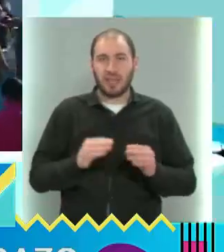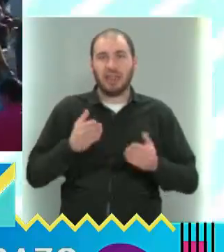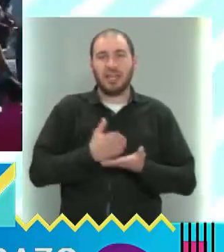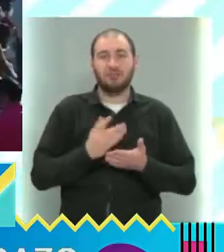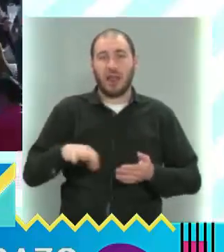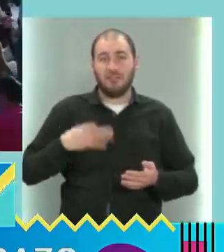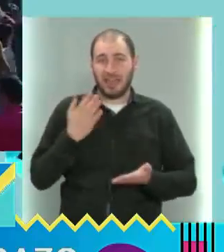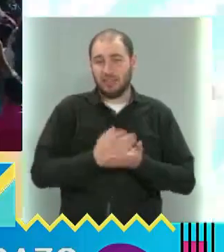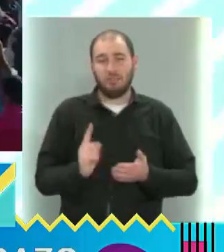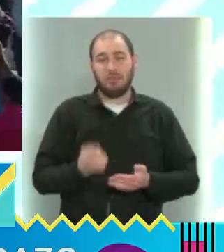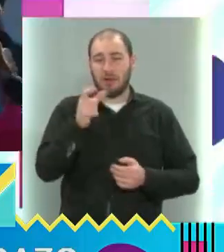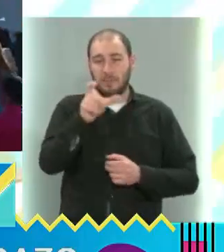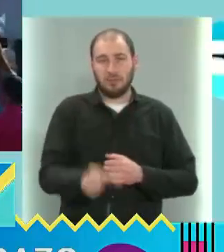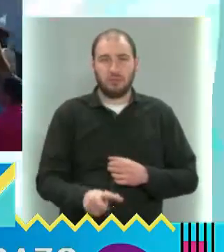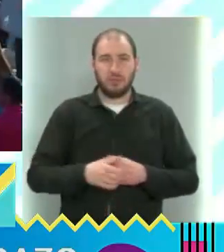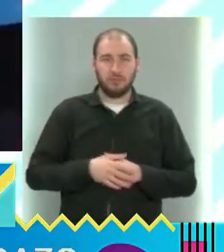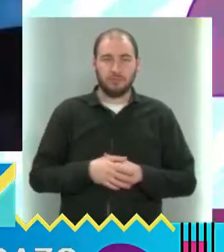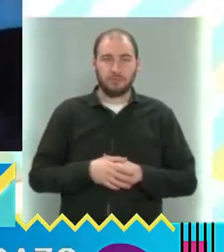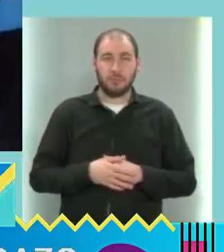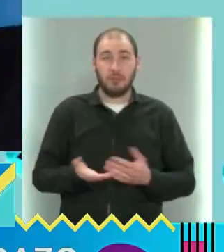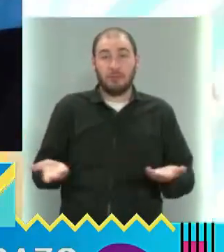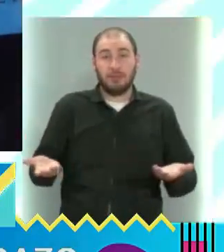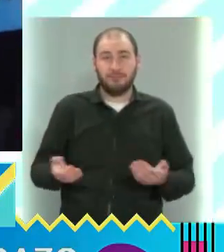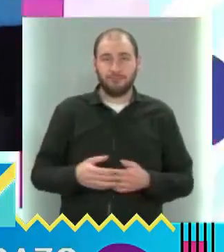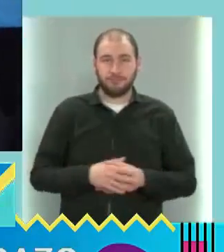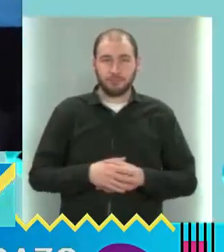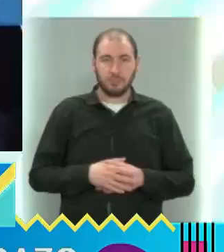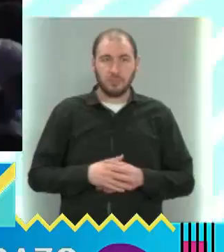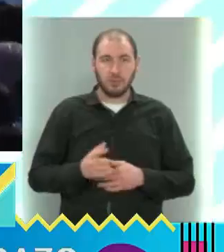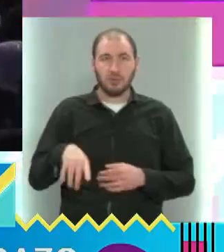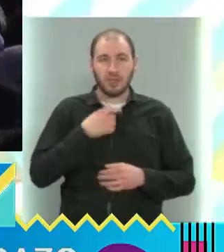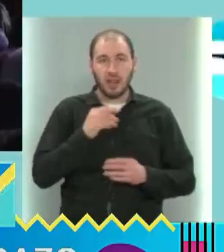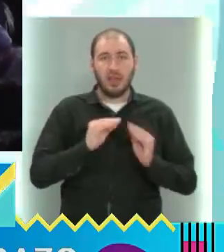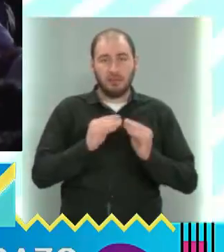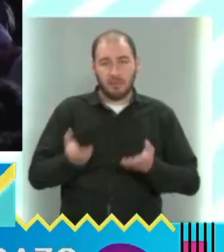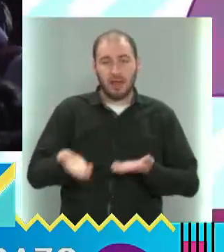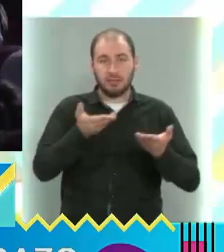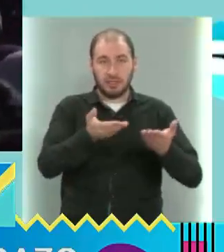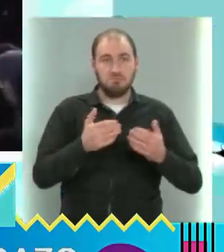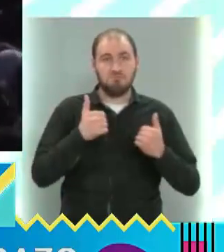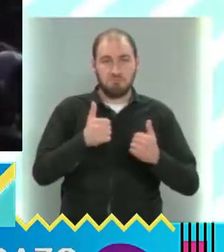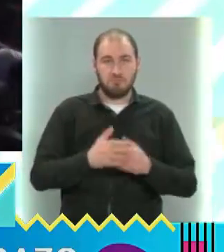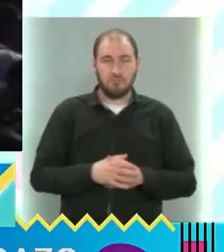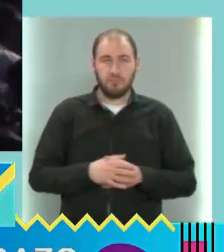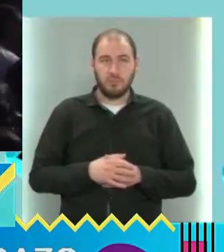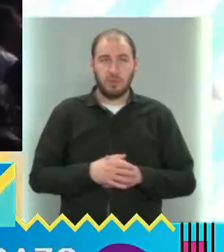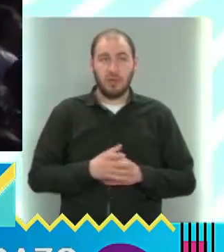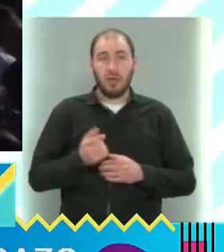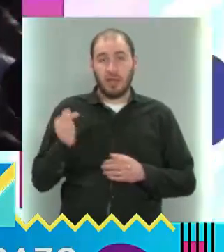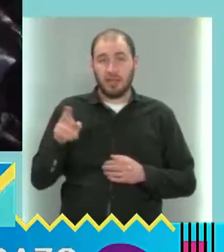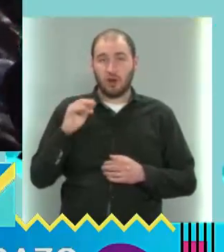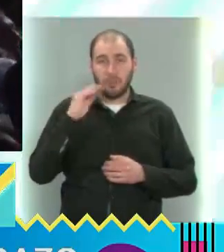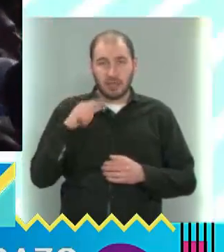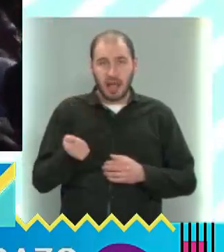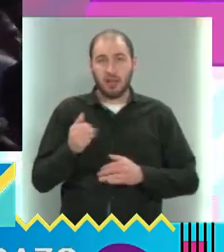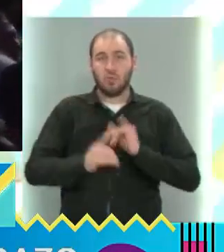vida es el primer derecho humano. Pero bueno, quisieron llevarlo a un debate, está bien, salimos. Y como decía Romina,